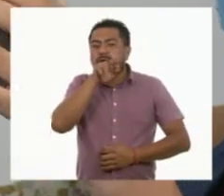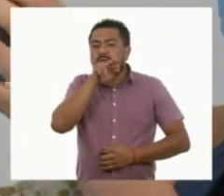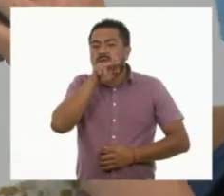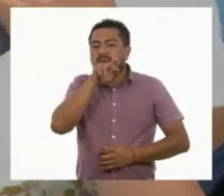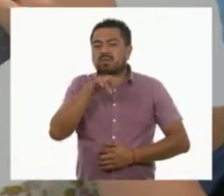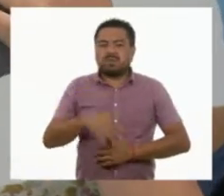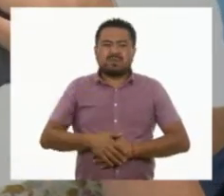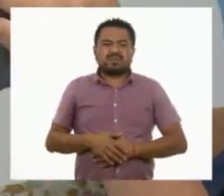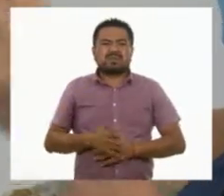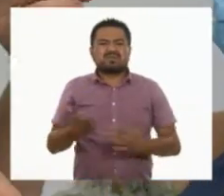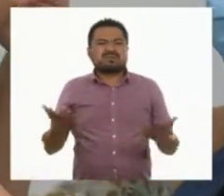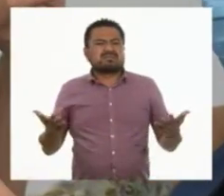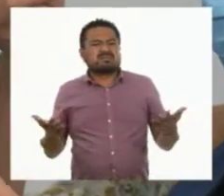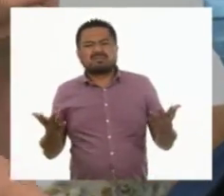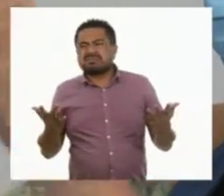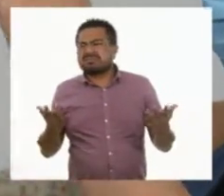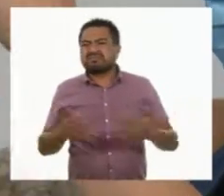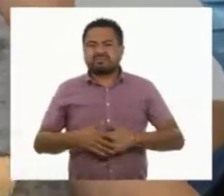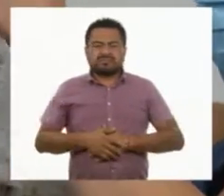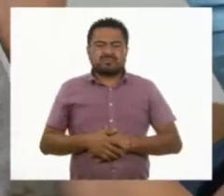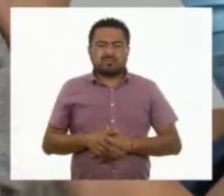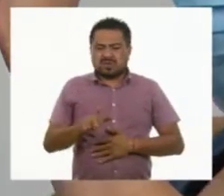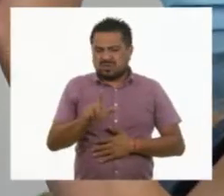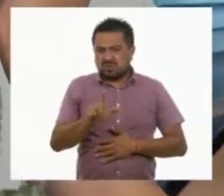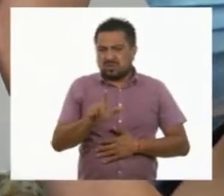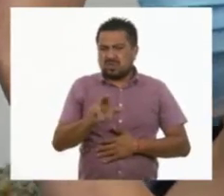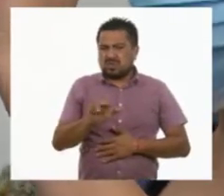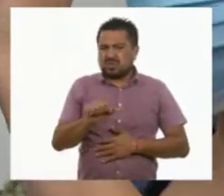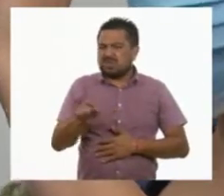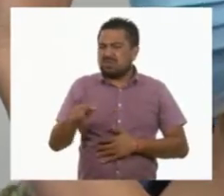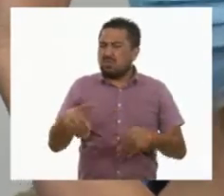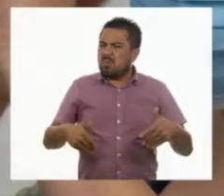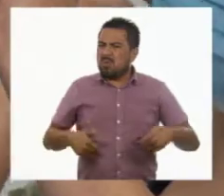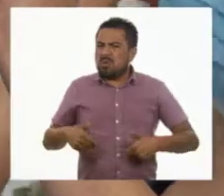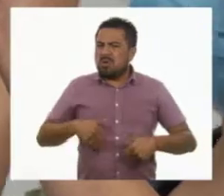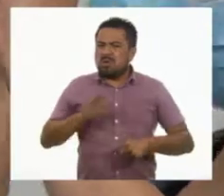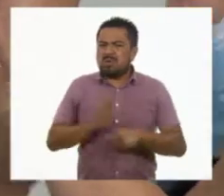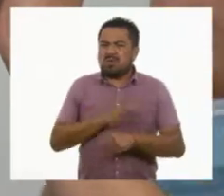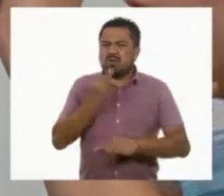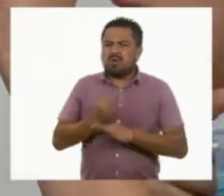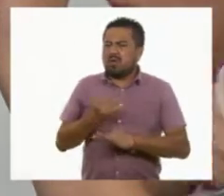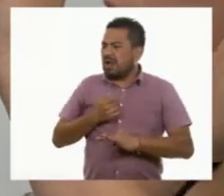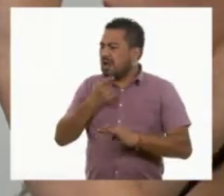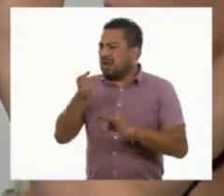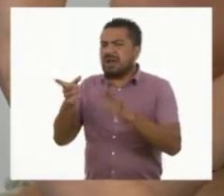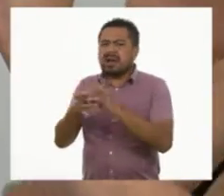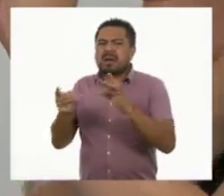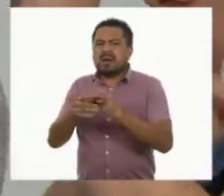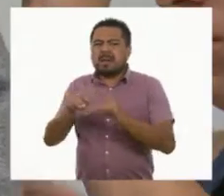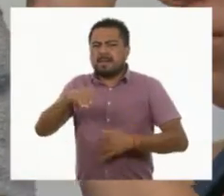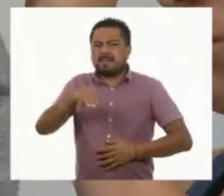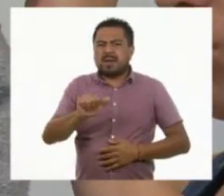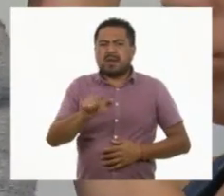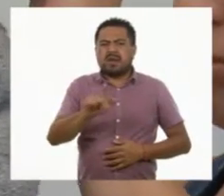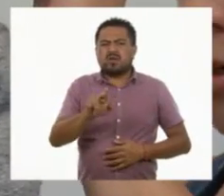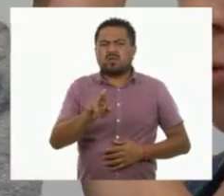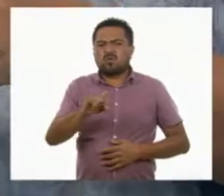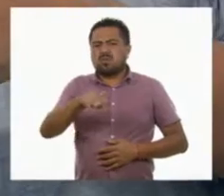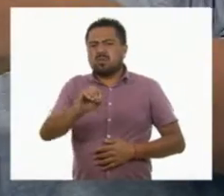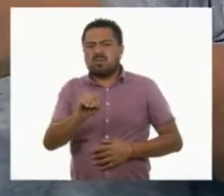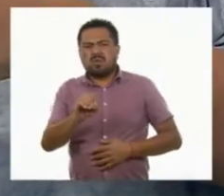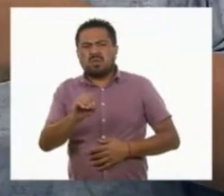Ay, es que Luis está muy molesto porque yo le digo mal humo. No.